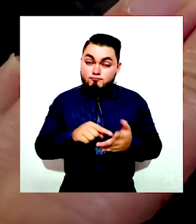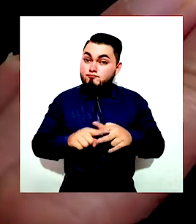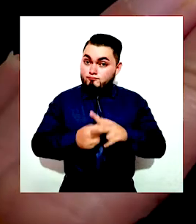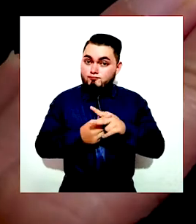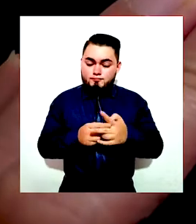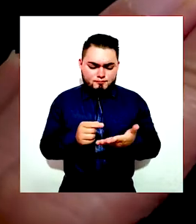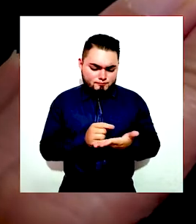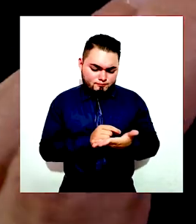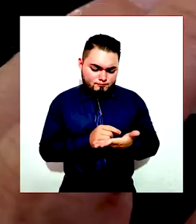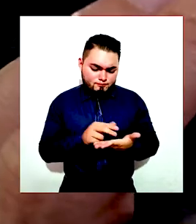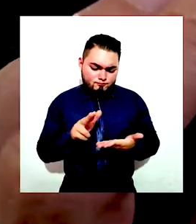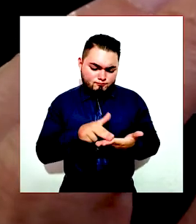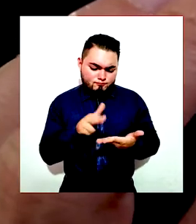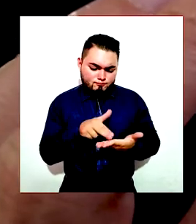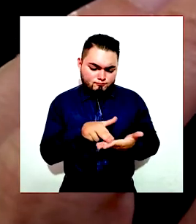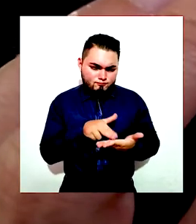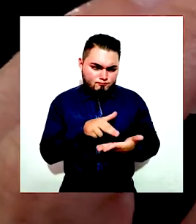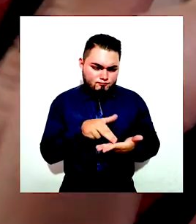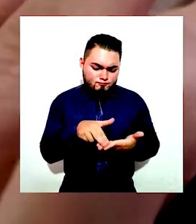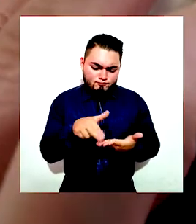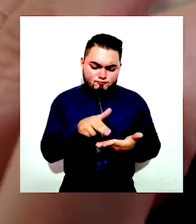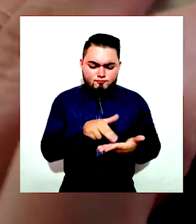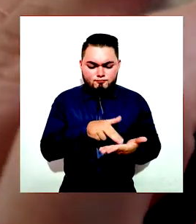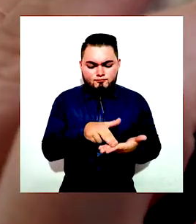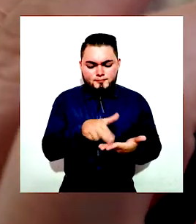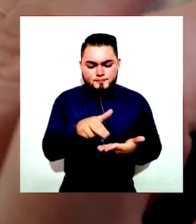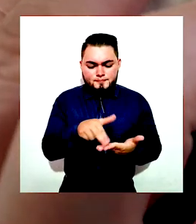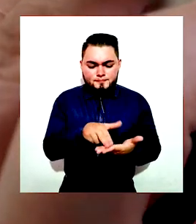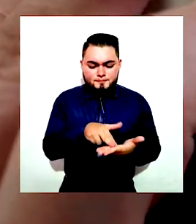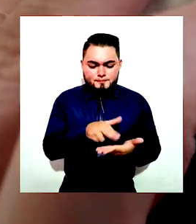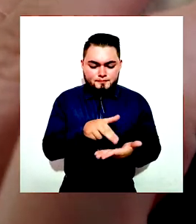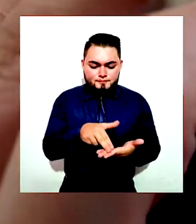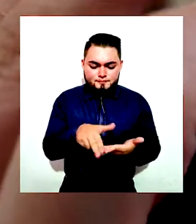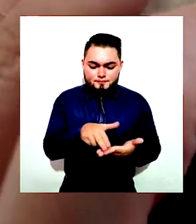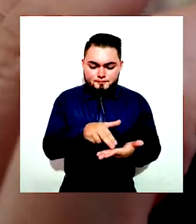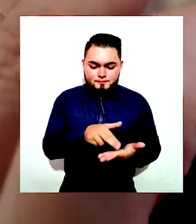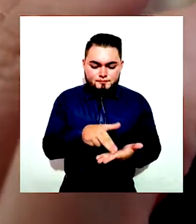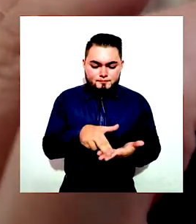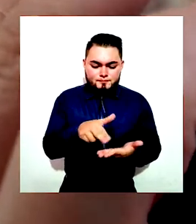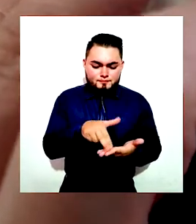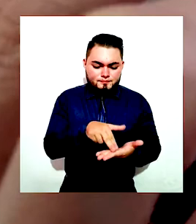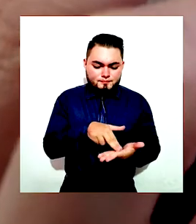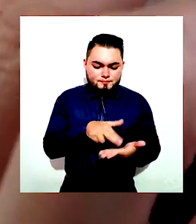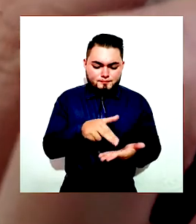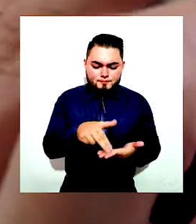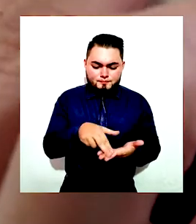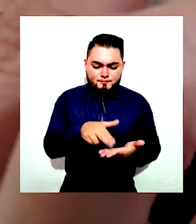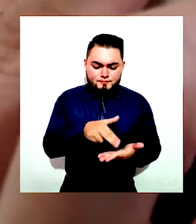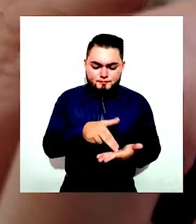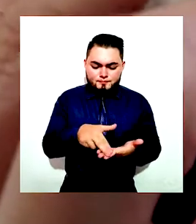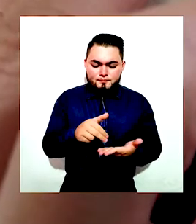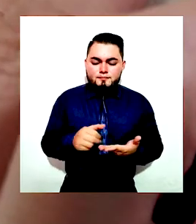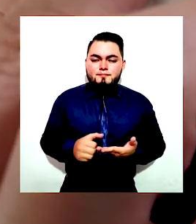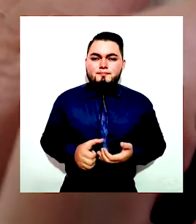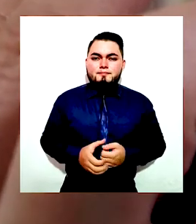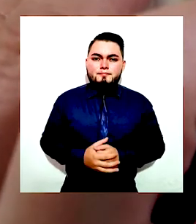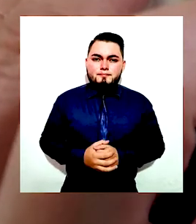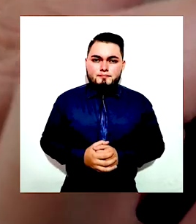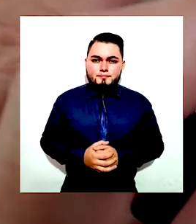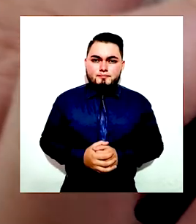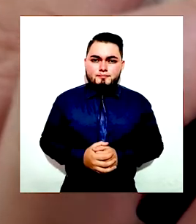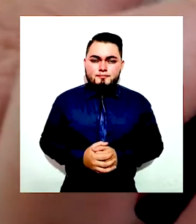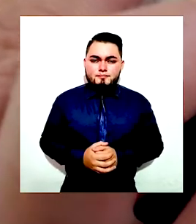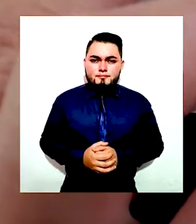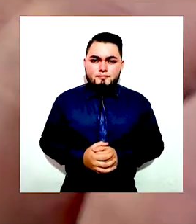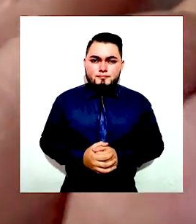plantilla. Aplicaré la pintura y al terminar, quitaré la plantilla y seguiré imprimiendo cuantas veces necesite mi